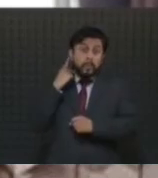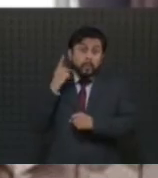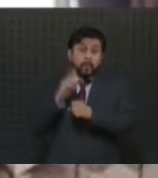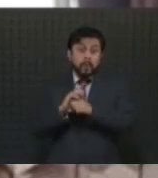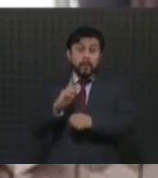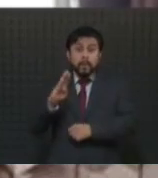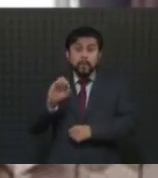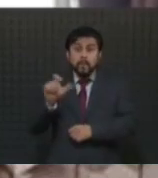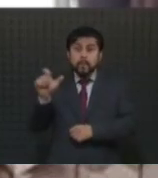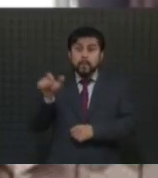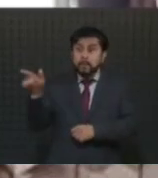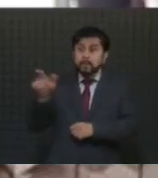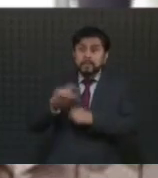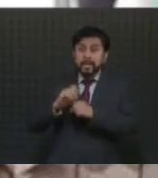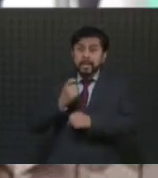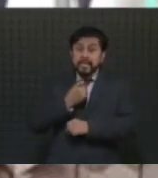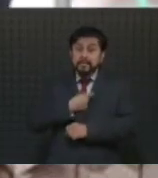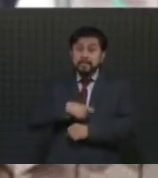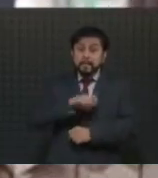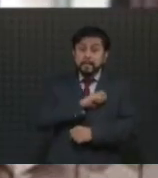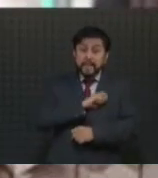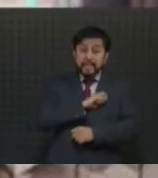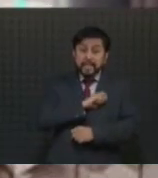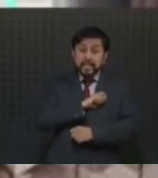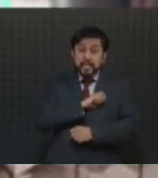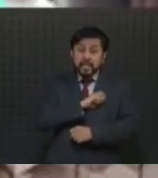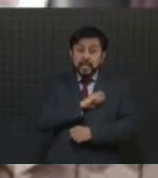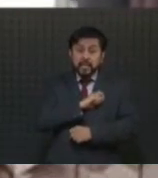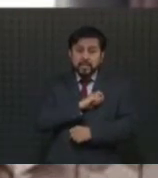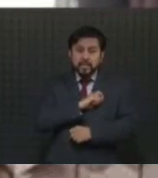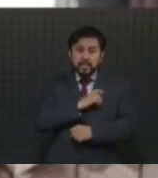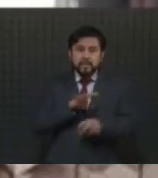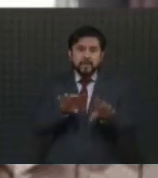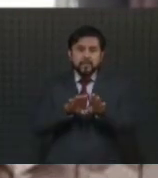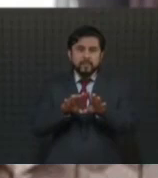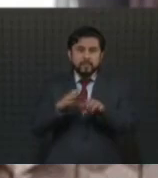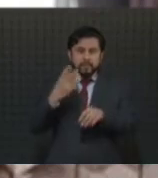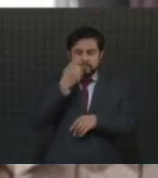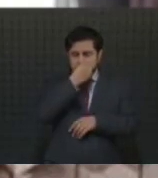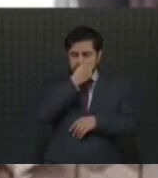Vox, se quitaron la máscara los panistas.